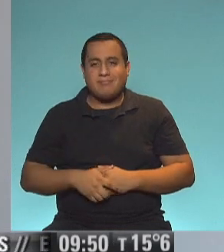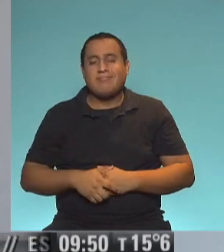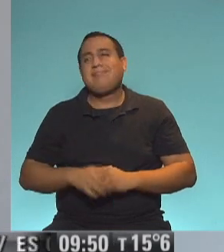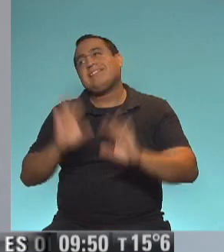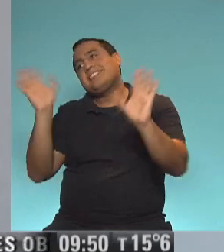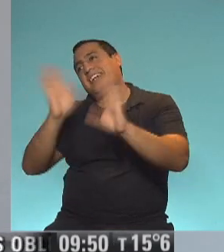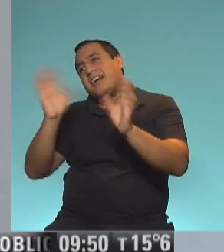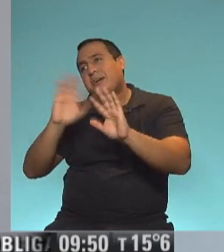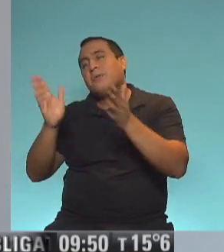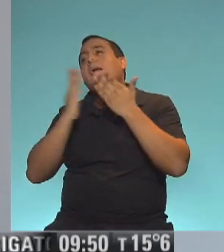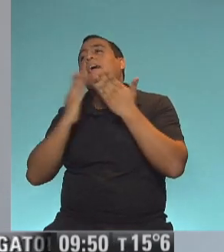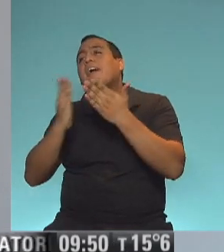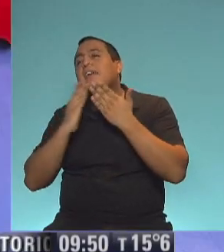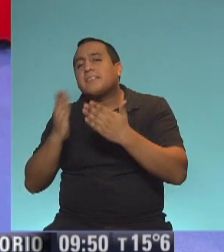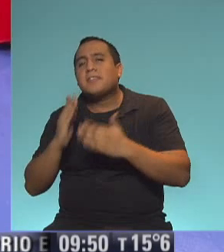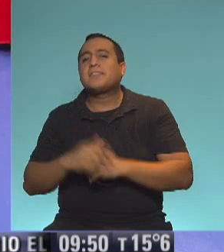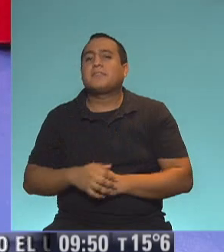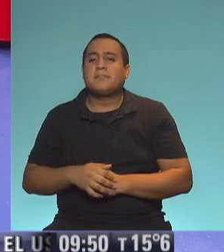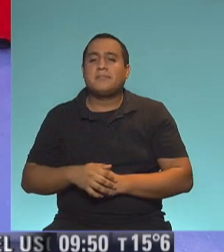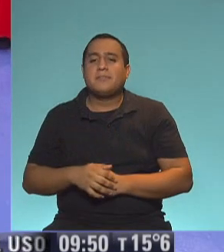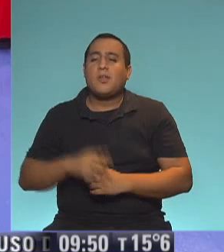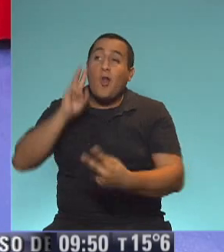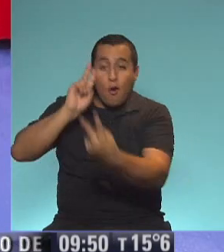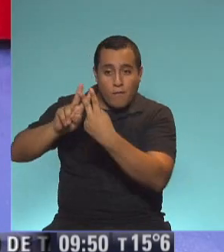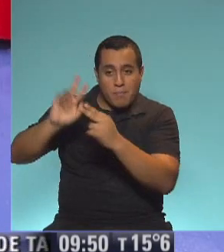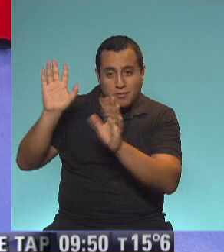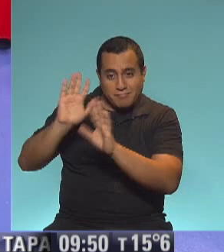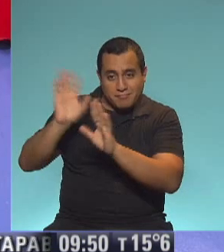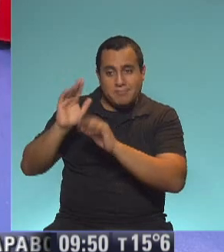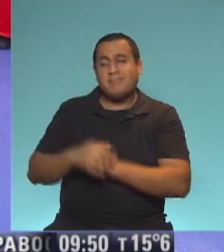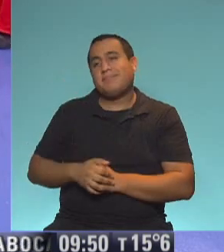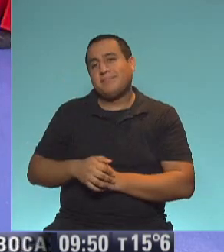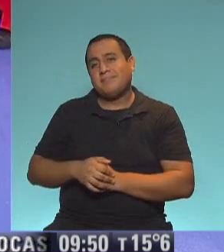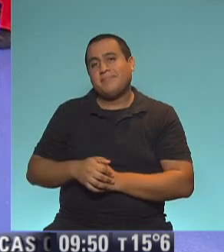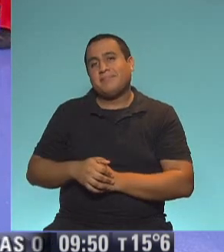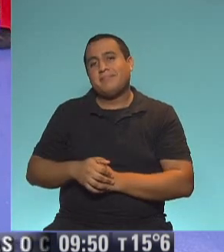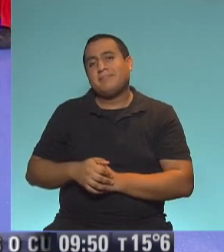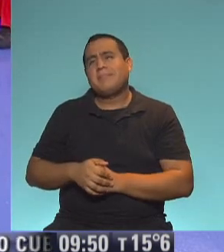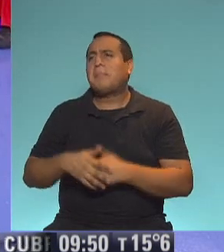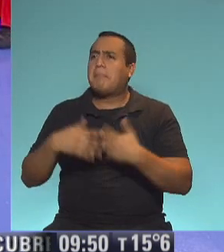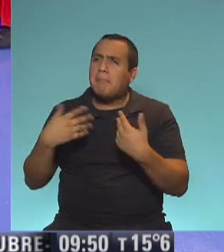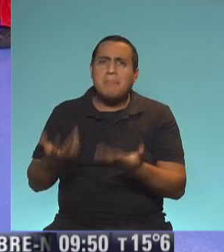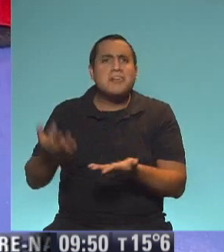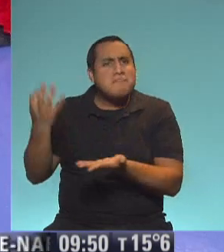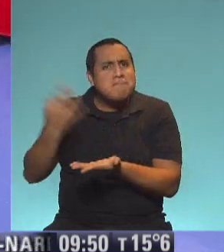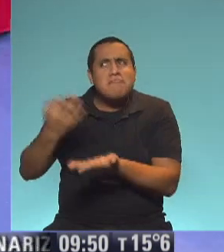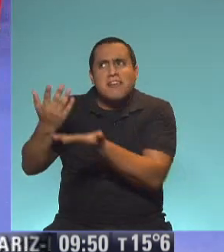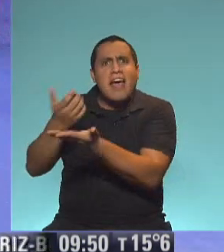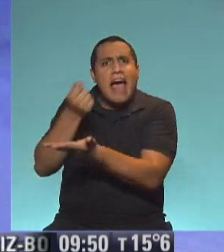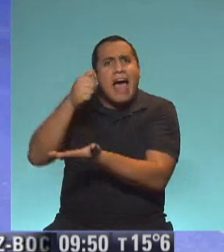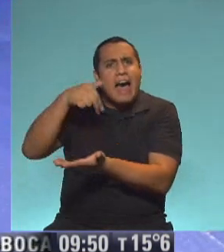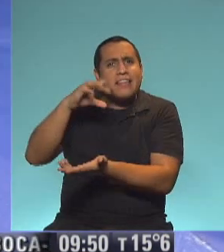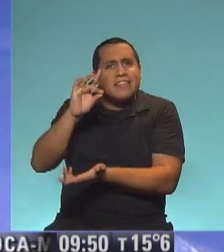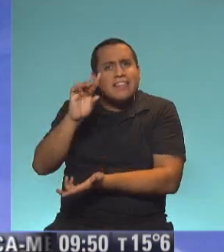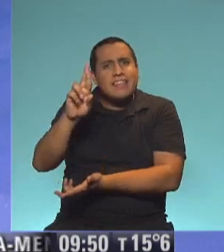Chao, André, gracias. Muchas gracias. Nos vemos. Chao. Qué bueno conocer a Andrea, me